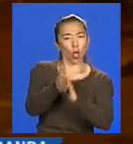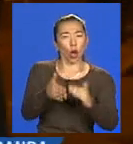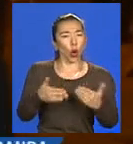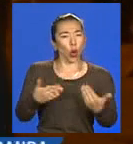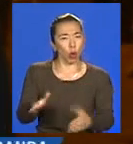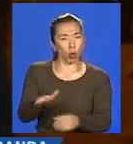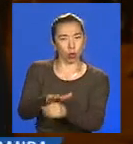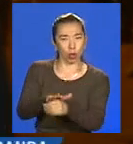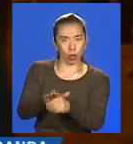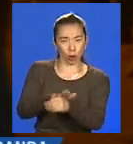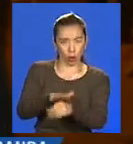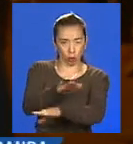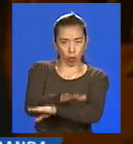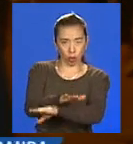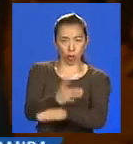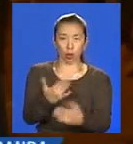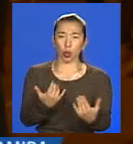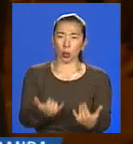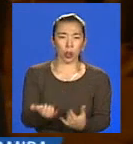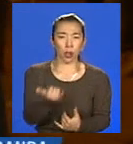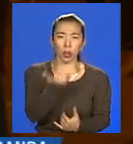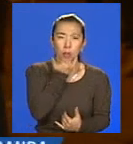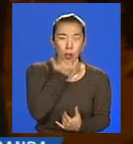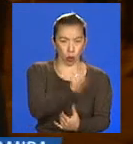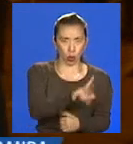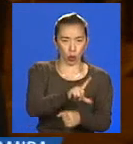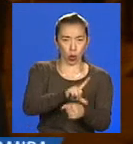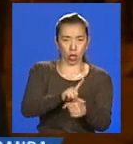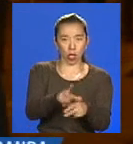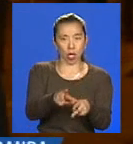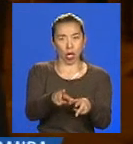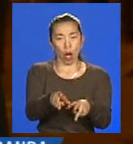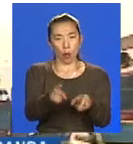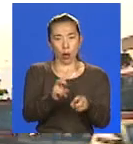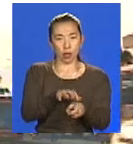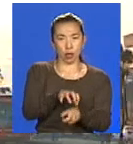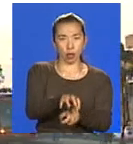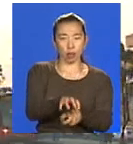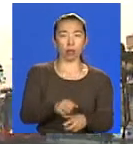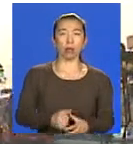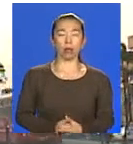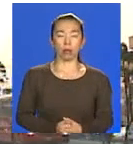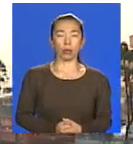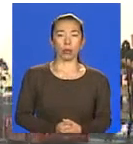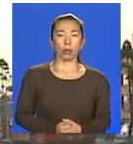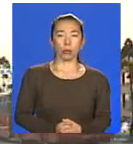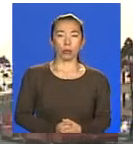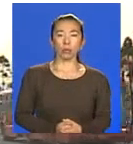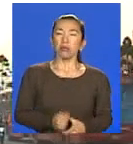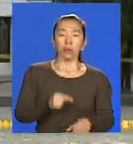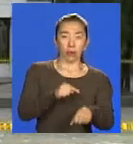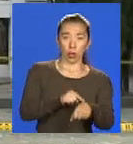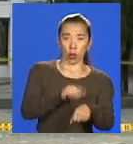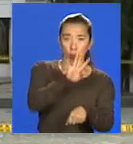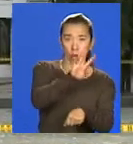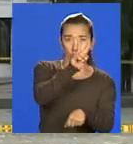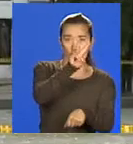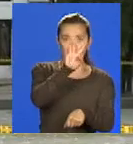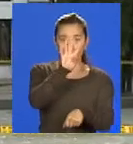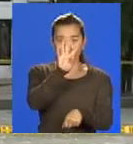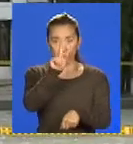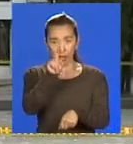situación en horas de la tarde aquí en la localidad de Puente Aranda. Hacia las 4 y 26 de la tarde de este